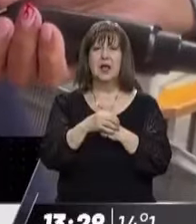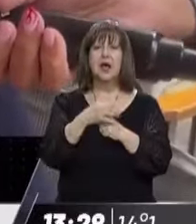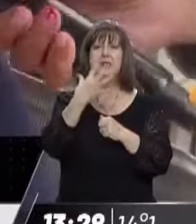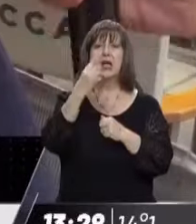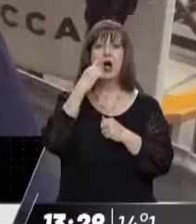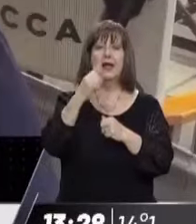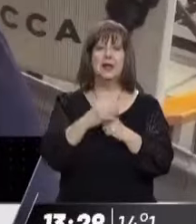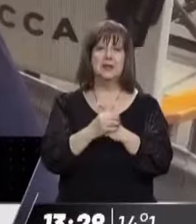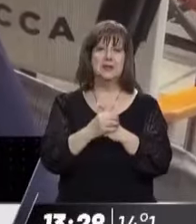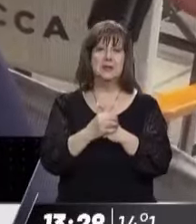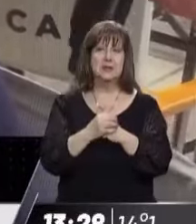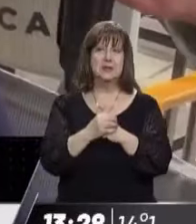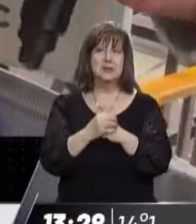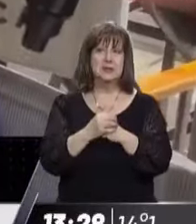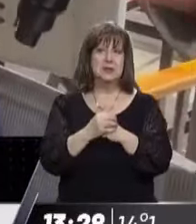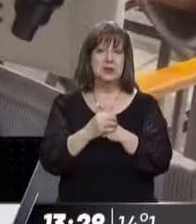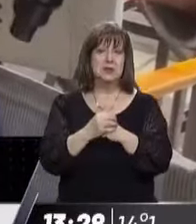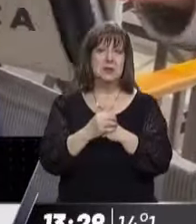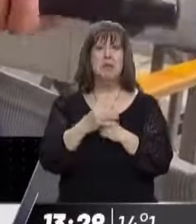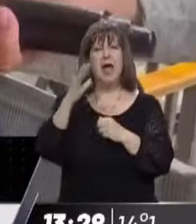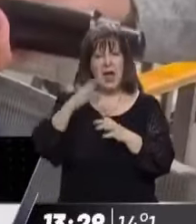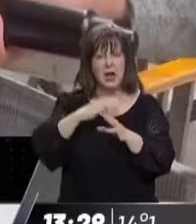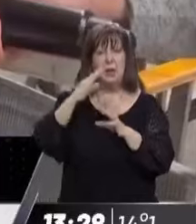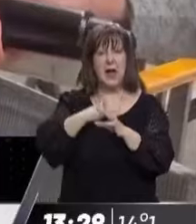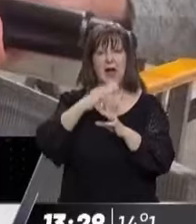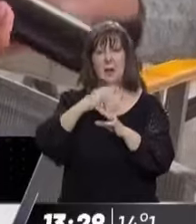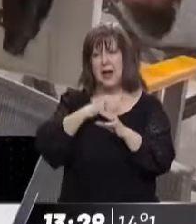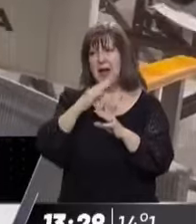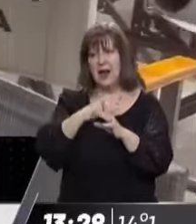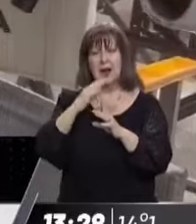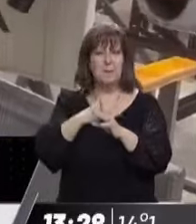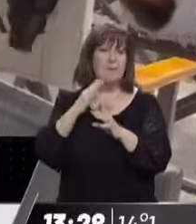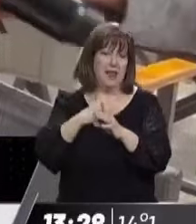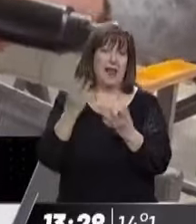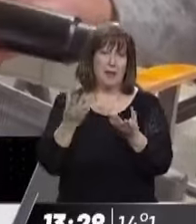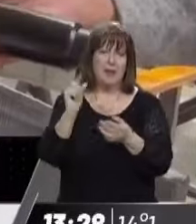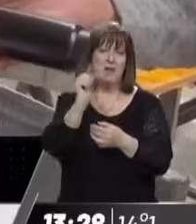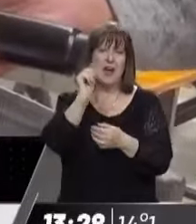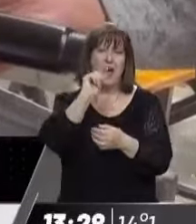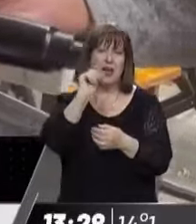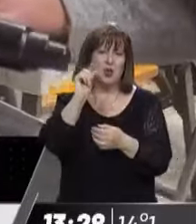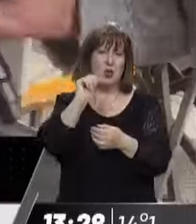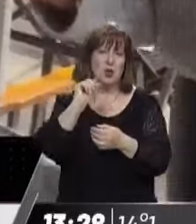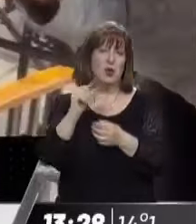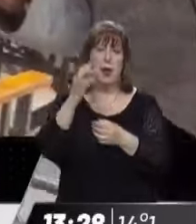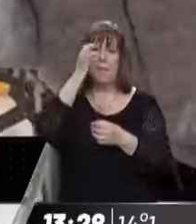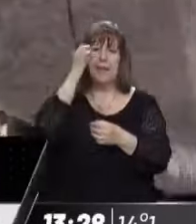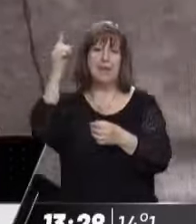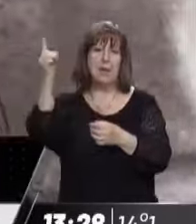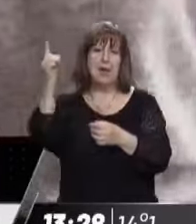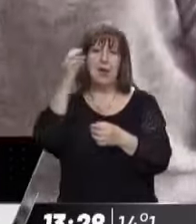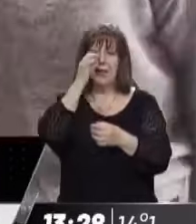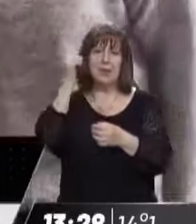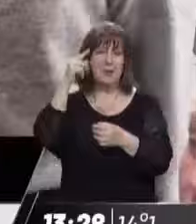no sale acá. ¿Pero qué sería la mitad? ¿Cuánto sería o menos de la mitad? Más de la mitad. Menos de la mitad. Más de la mitad, más barato. Más barato, sí. ¿Qué se han